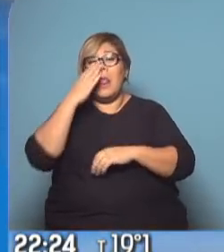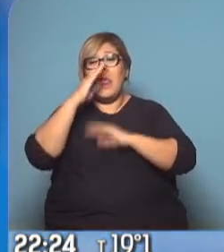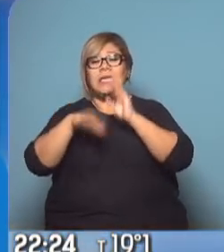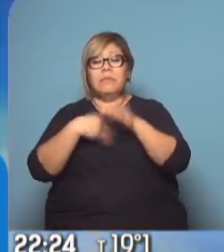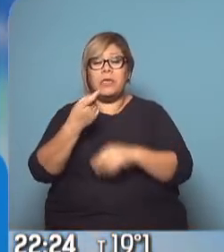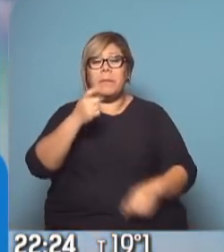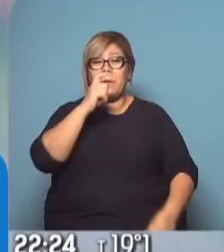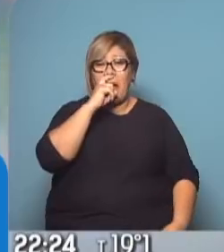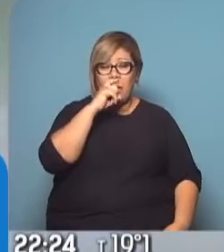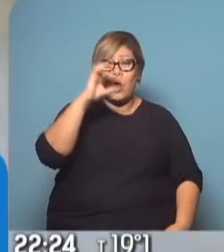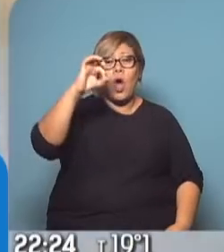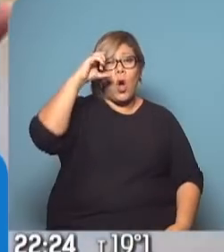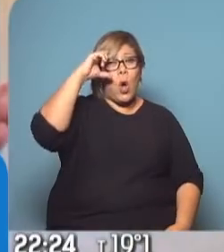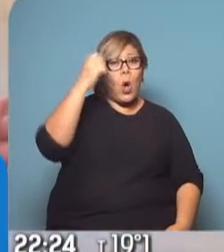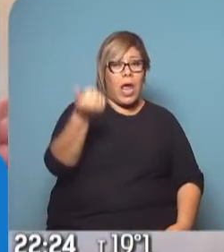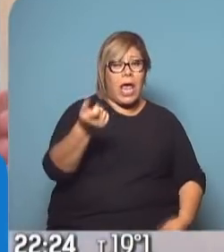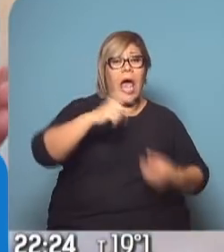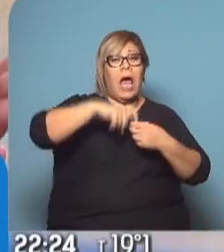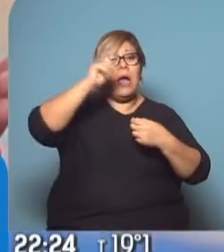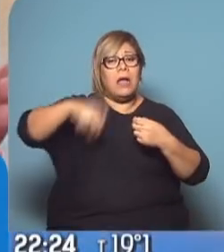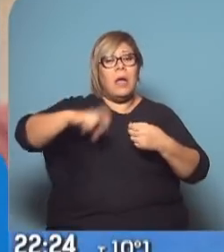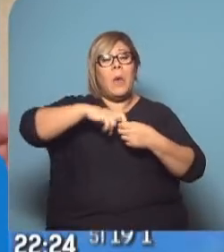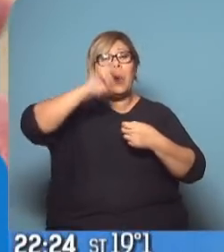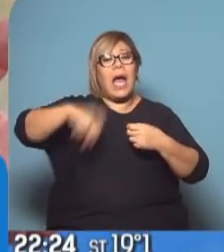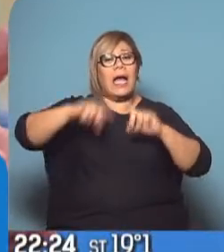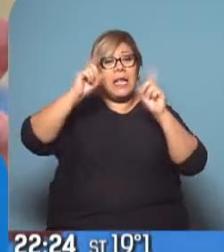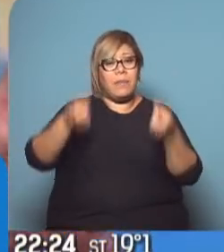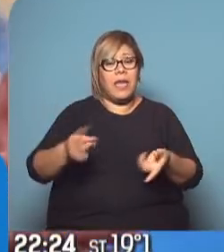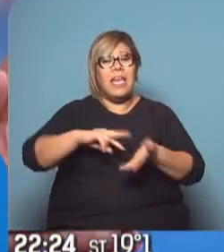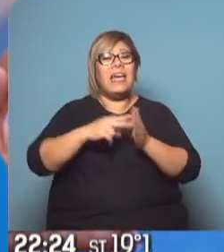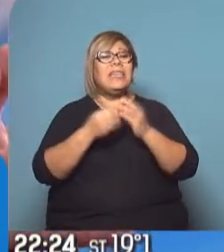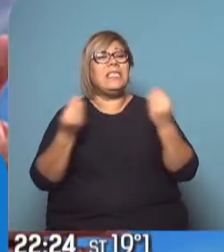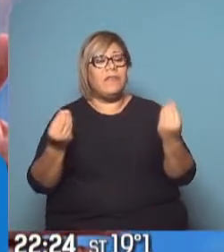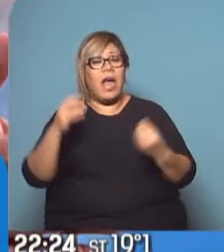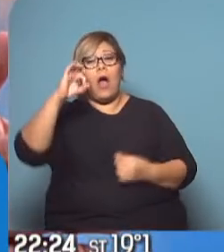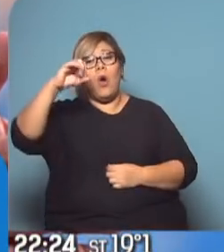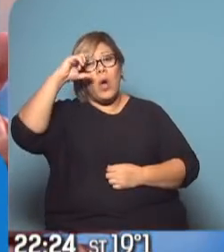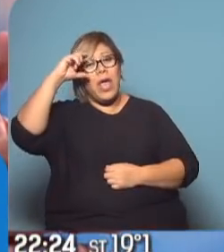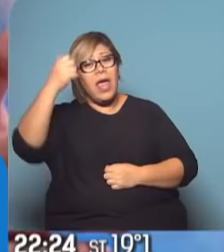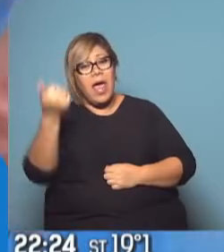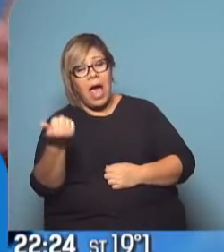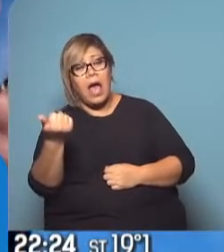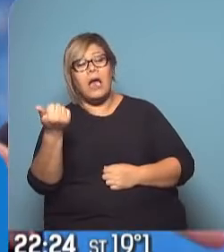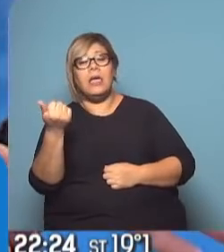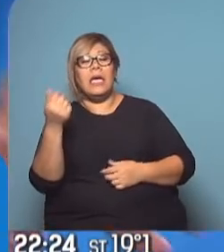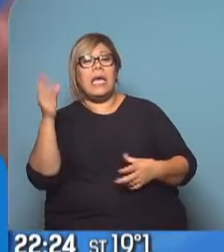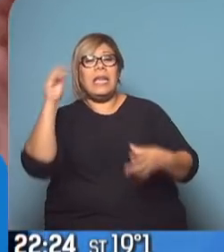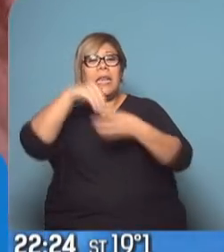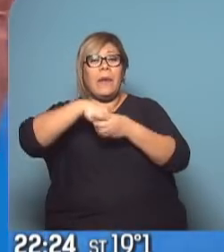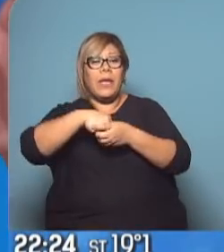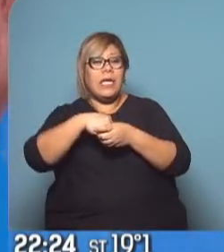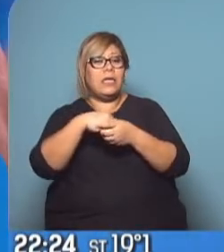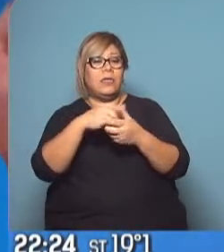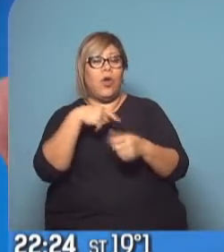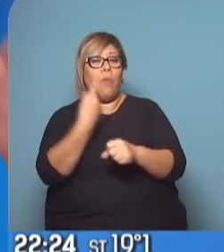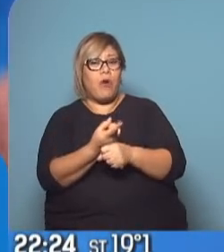ya no querían precisamente que intervenga la OEA a través de la Carta Democrática para encontrar una solución a través de la Carta Democrática. No